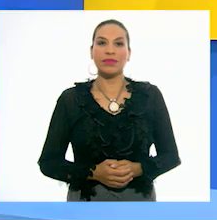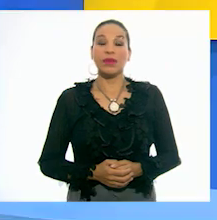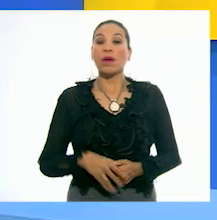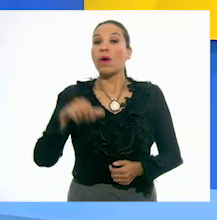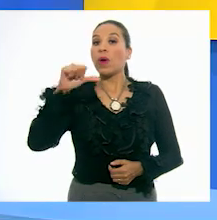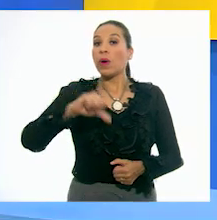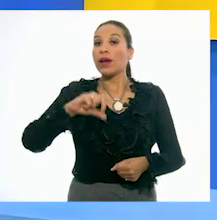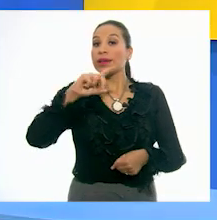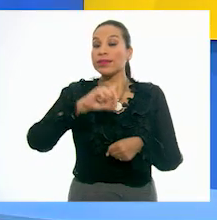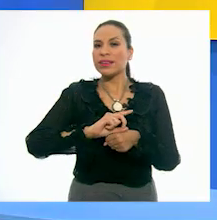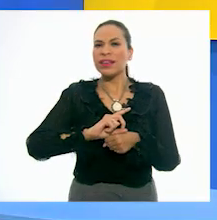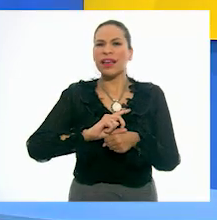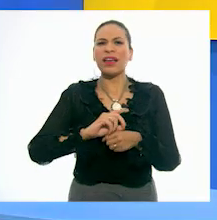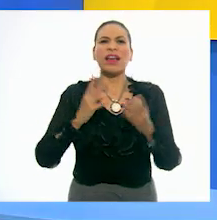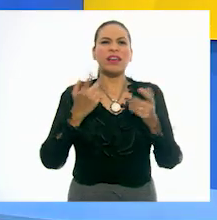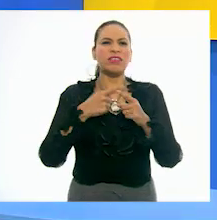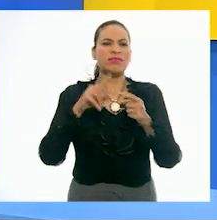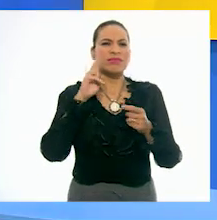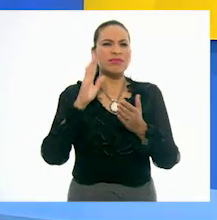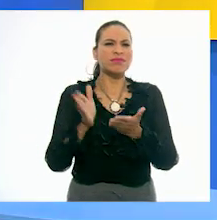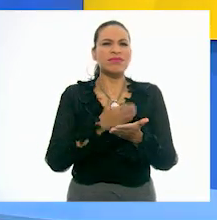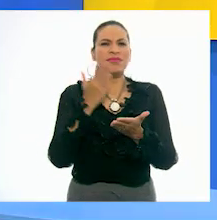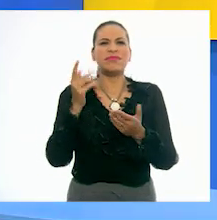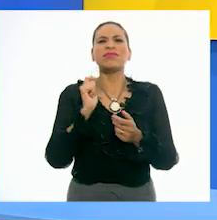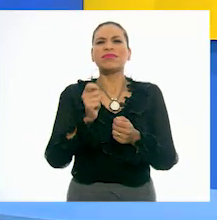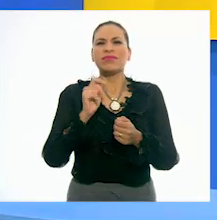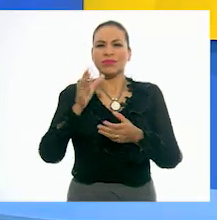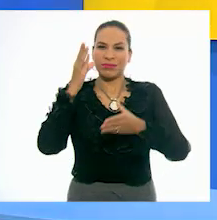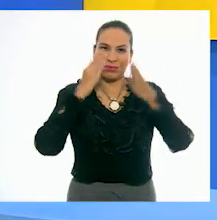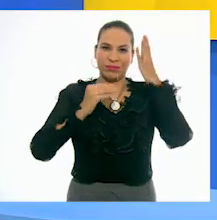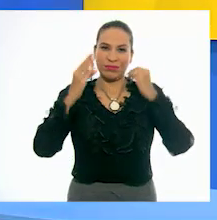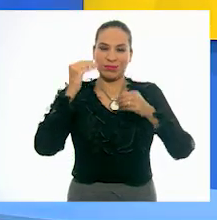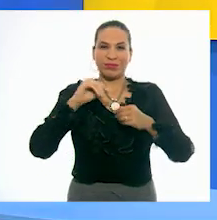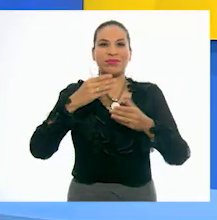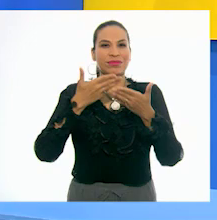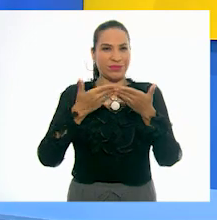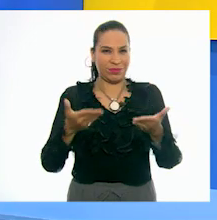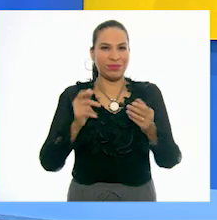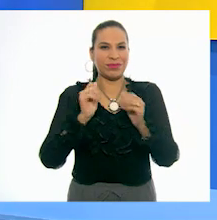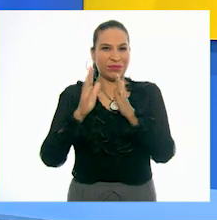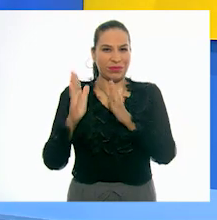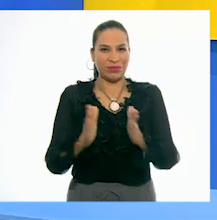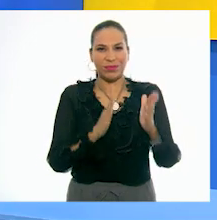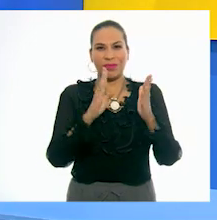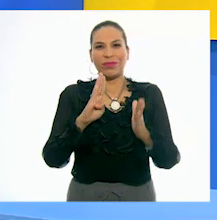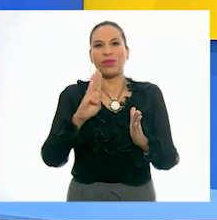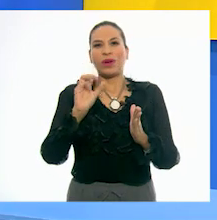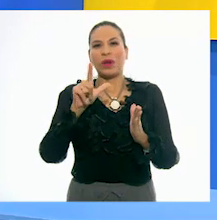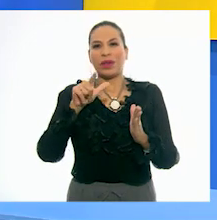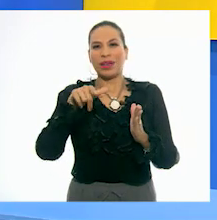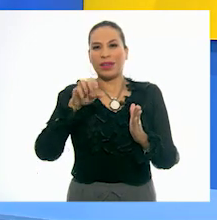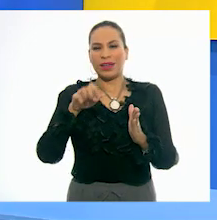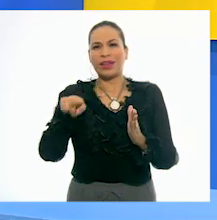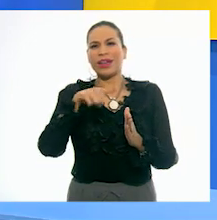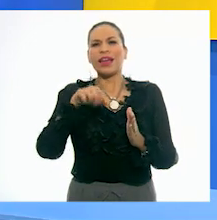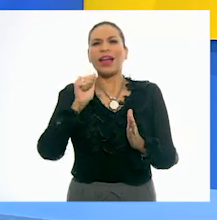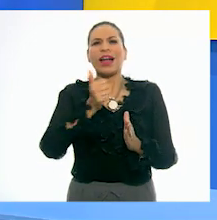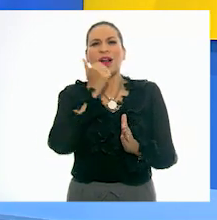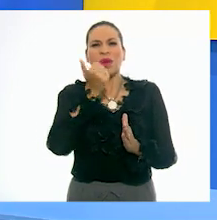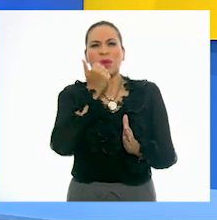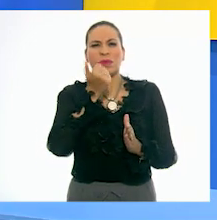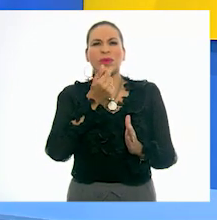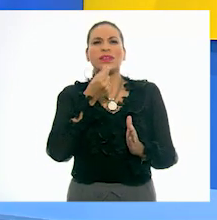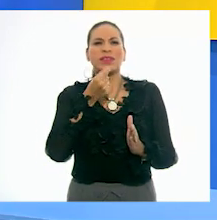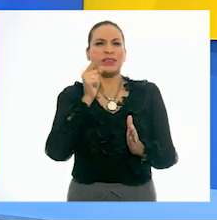El día de hoy haremos un repaso sobre todo lo que hemos aprendido en este bloque, con la finalidad que nuestros alumnos y alumnas en